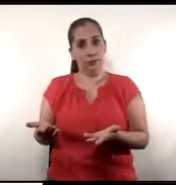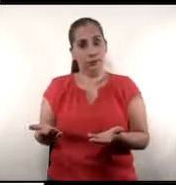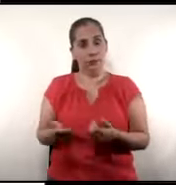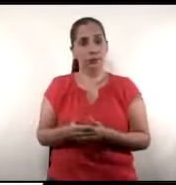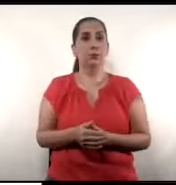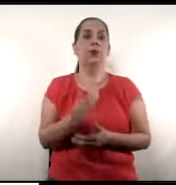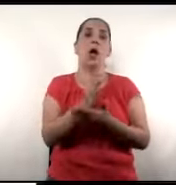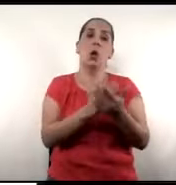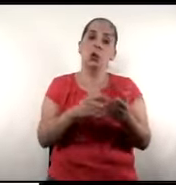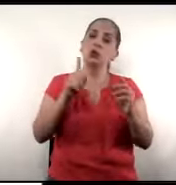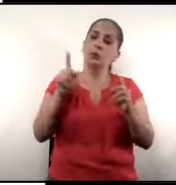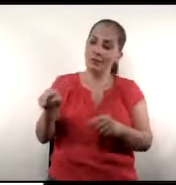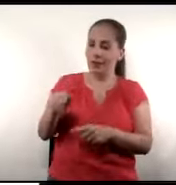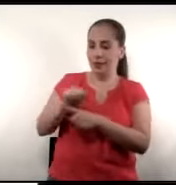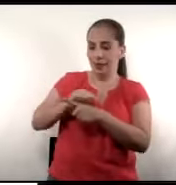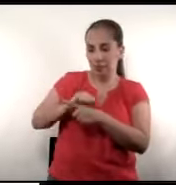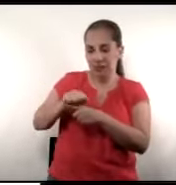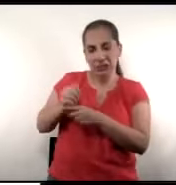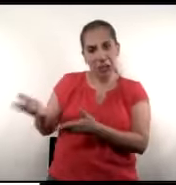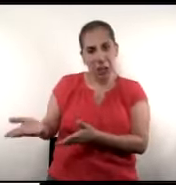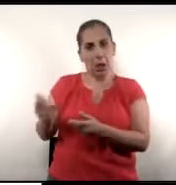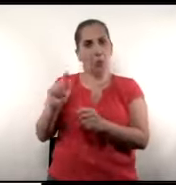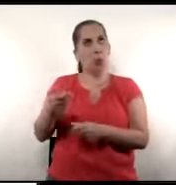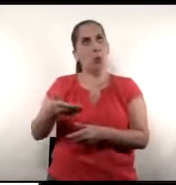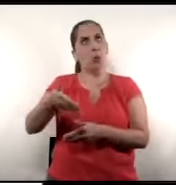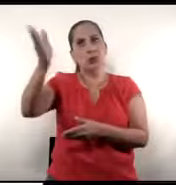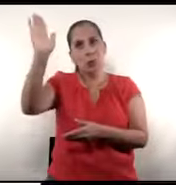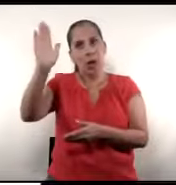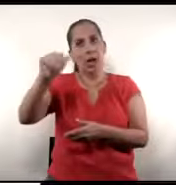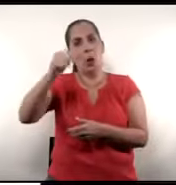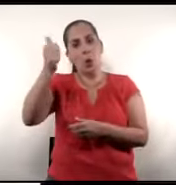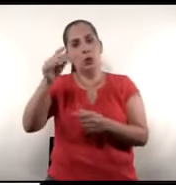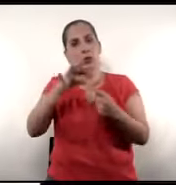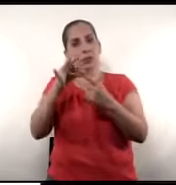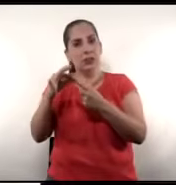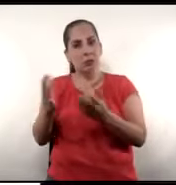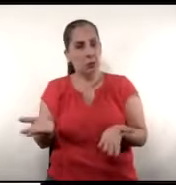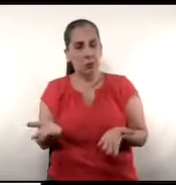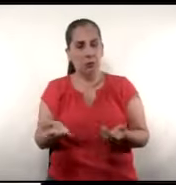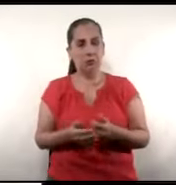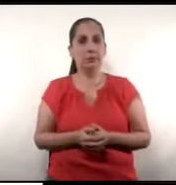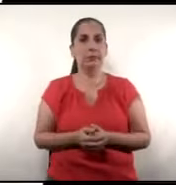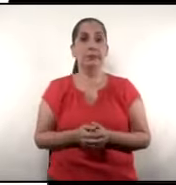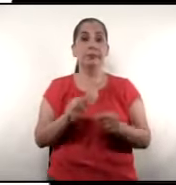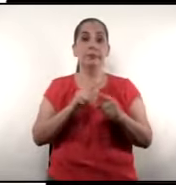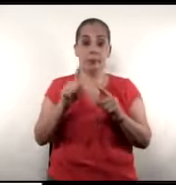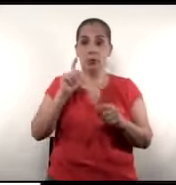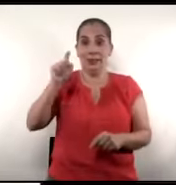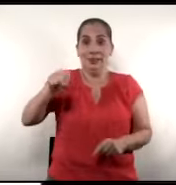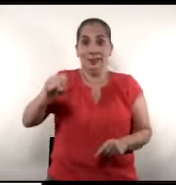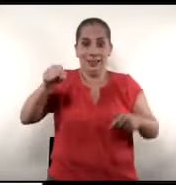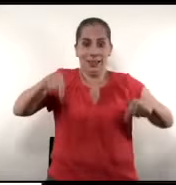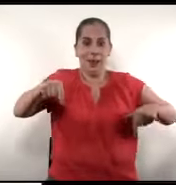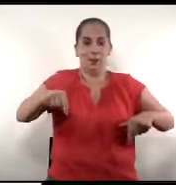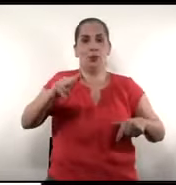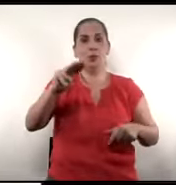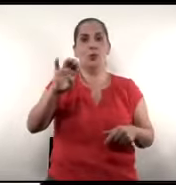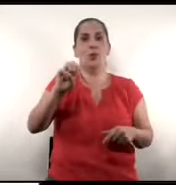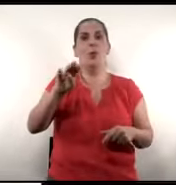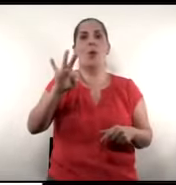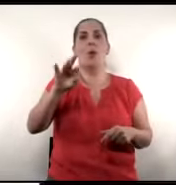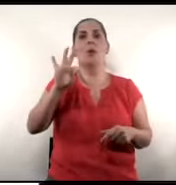Algunos de ellos habrá que capacitarlos, habrá que enviarlos a hacer una nueva especialización. Pero los necesitamos en el MOP, no es que